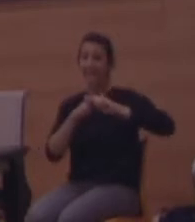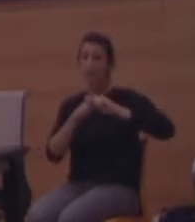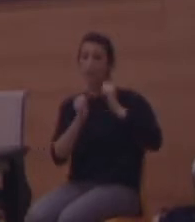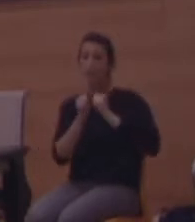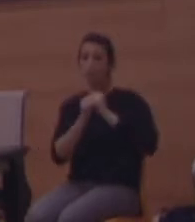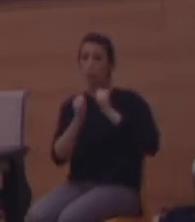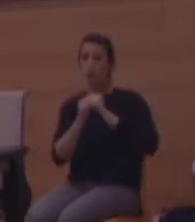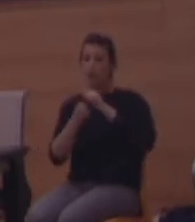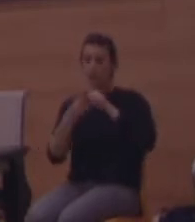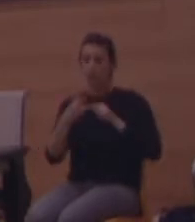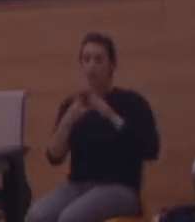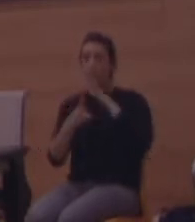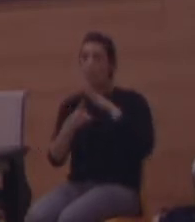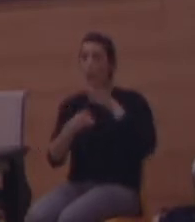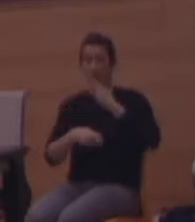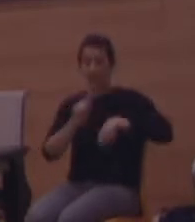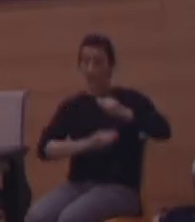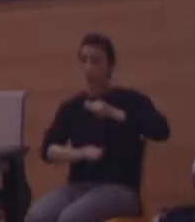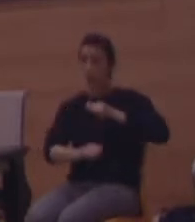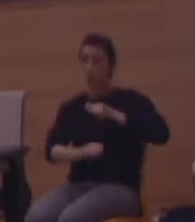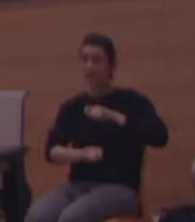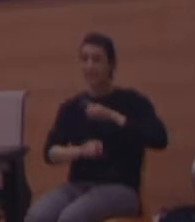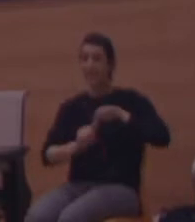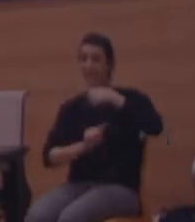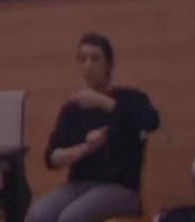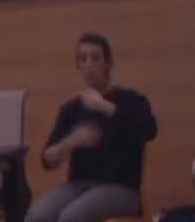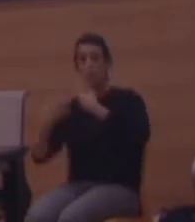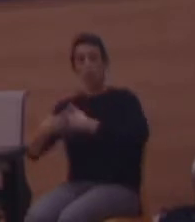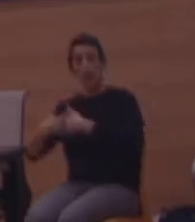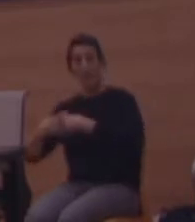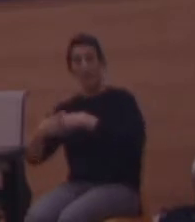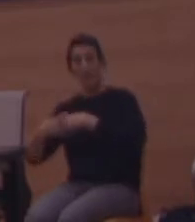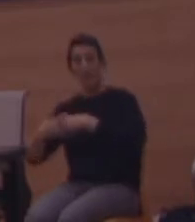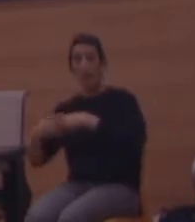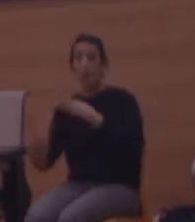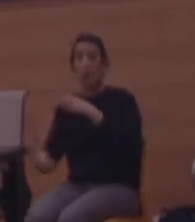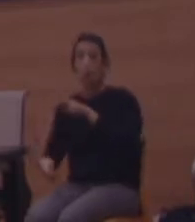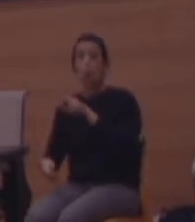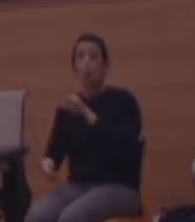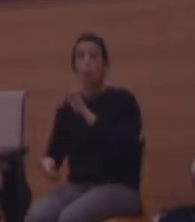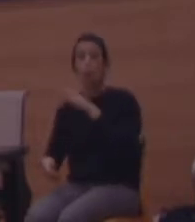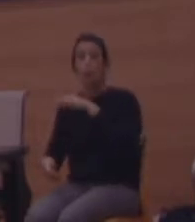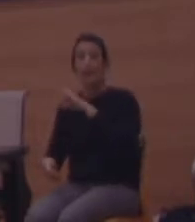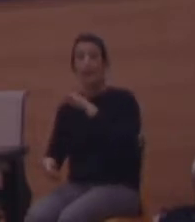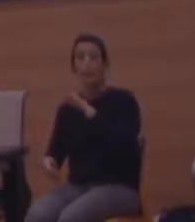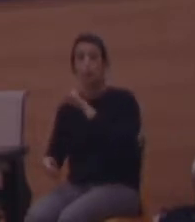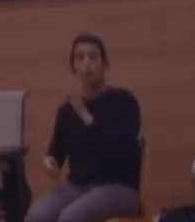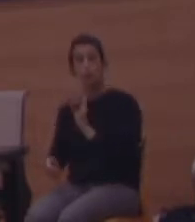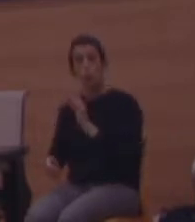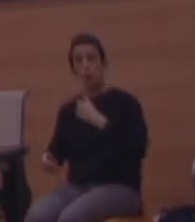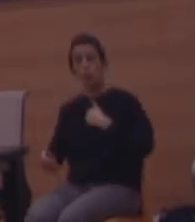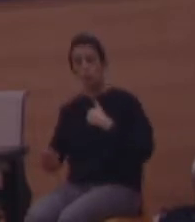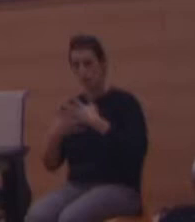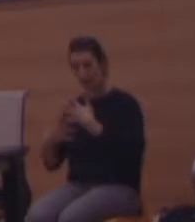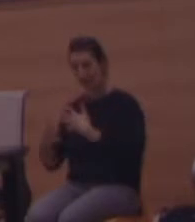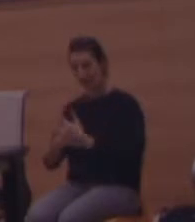que son las que nos venden comercialmente, luego a través de un durómetro nosotros podemos mezclar diferentes durezas para